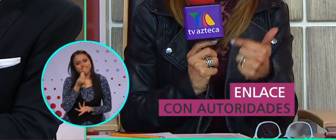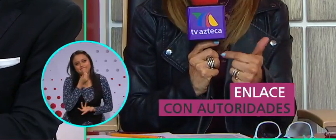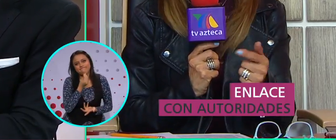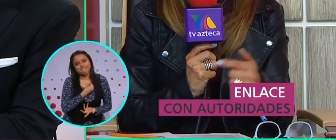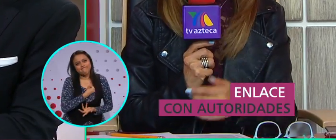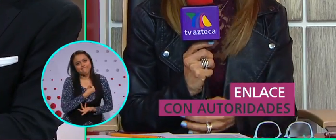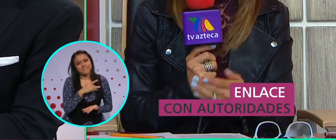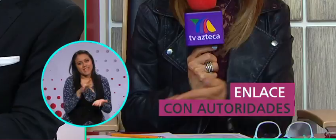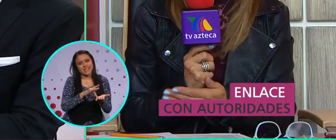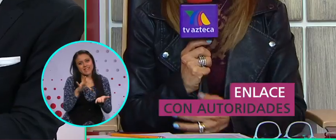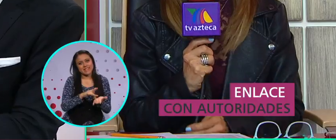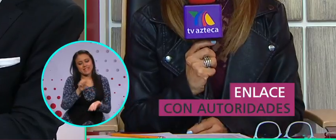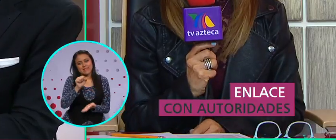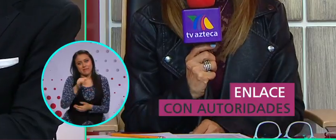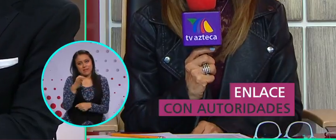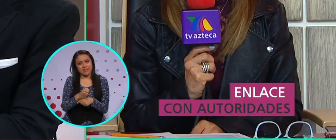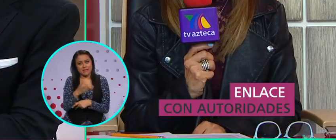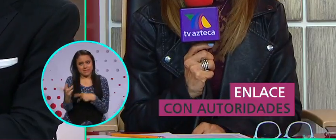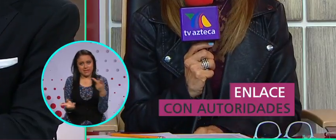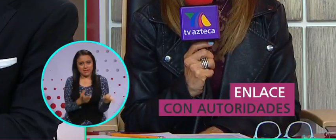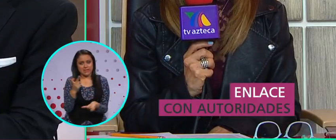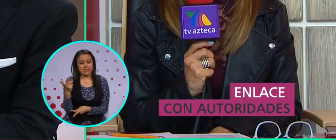y sabemos